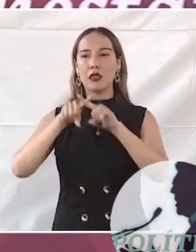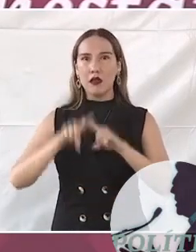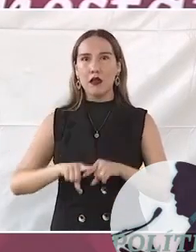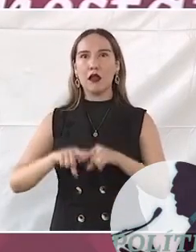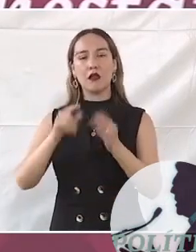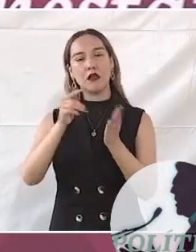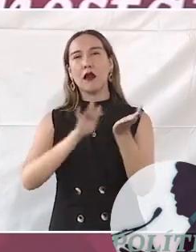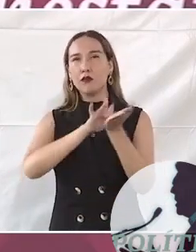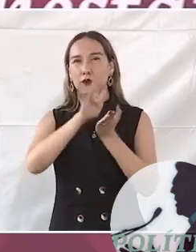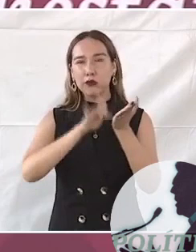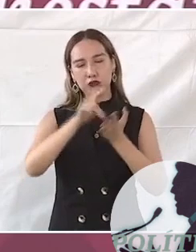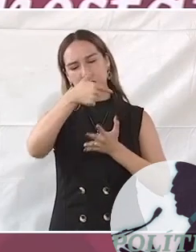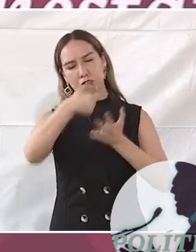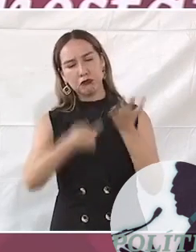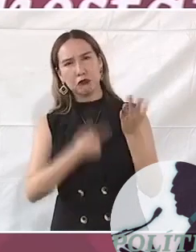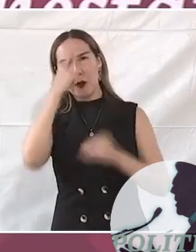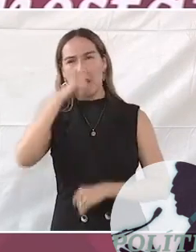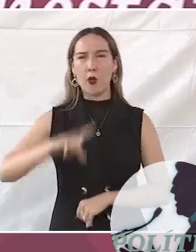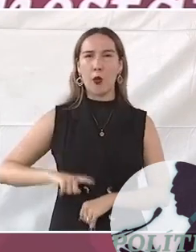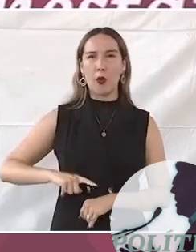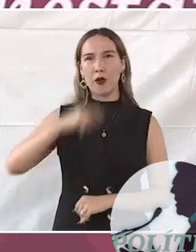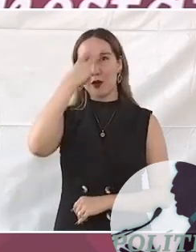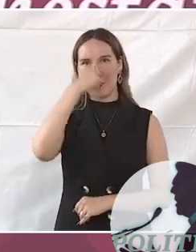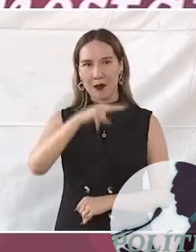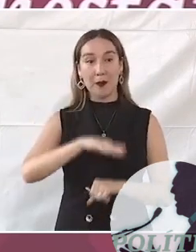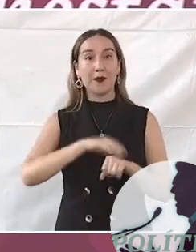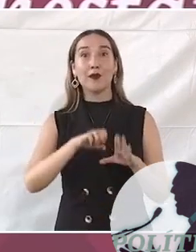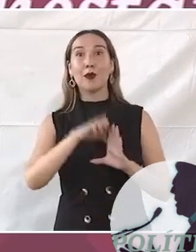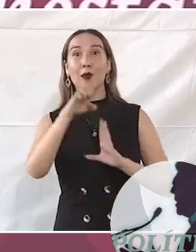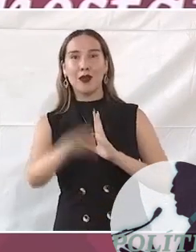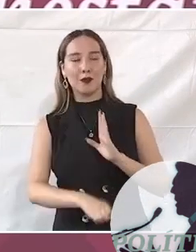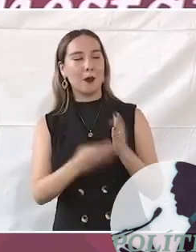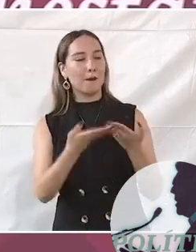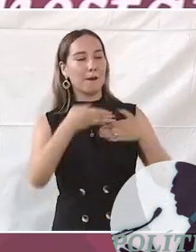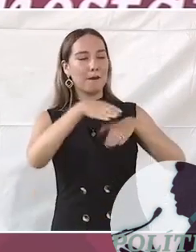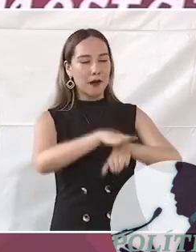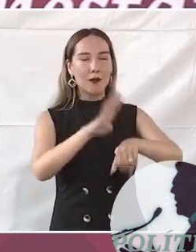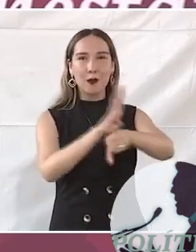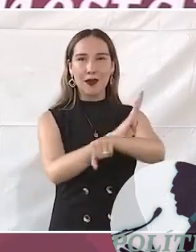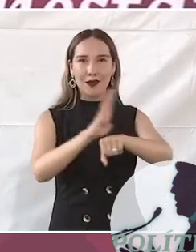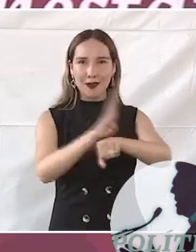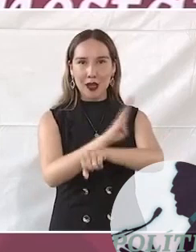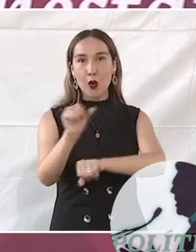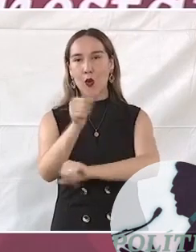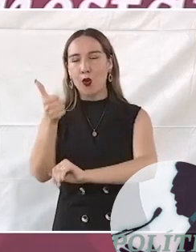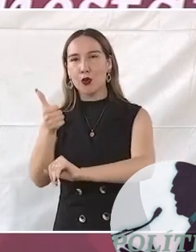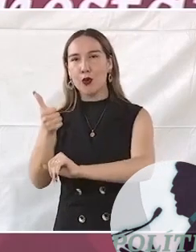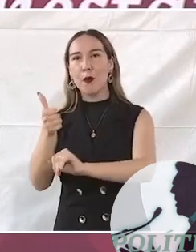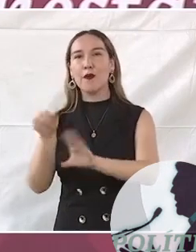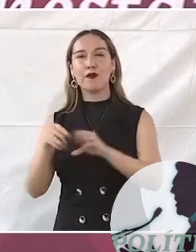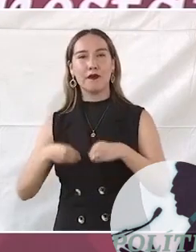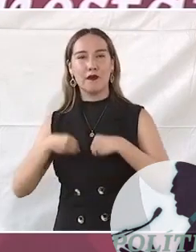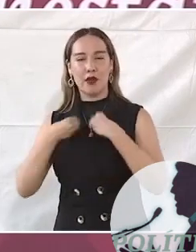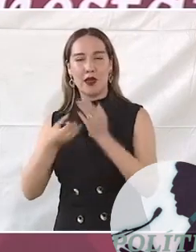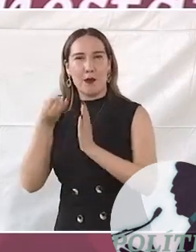del Gobierno de México, como en el Banco del Bienestar y también en Sembrando Vida. En el primero, lo